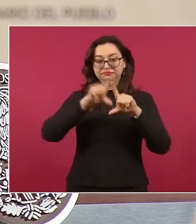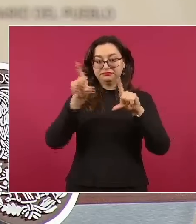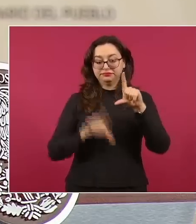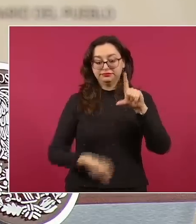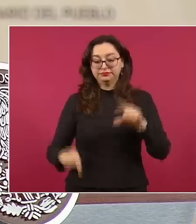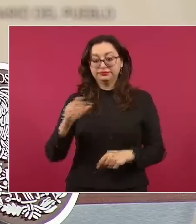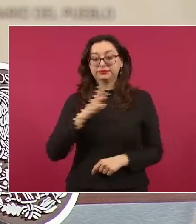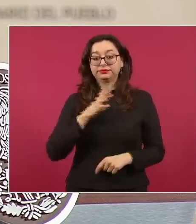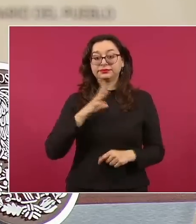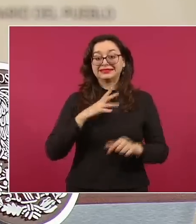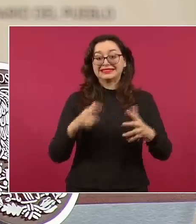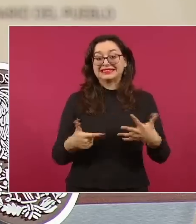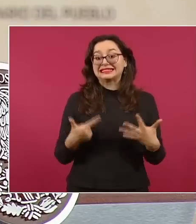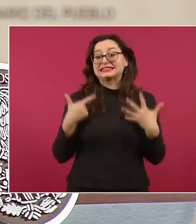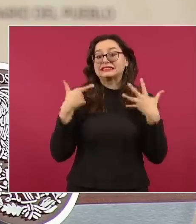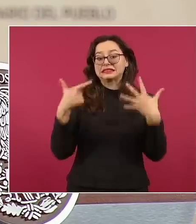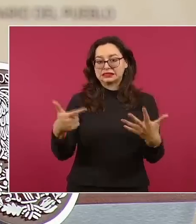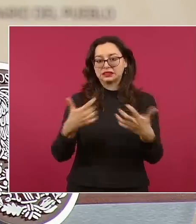7 refinerías